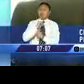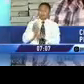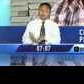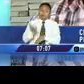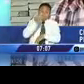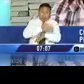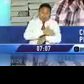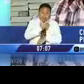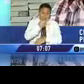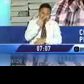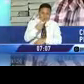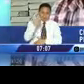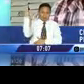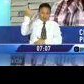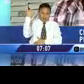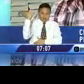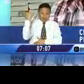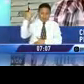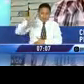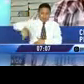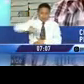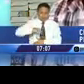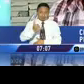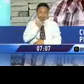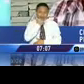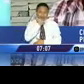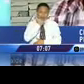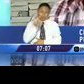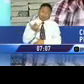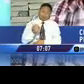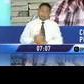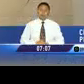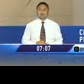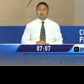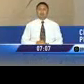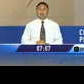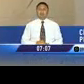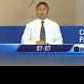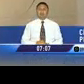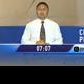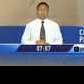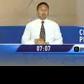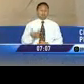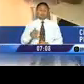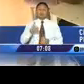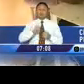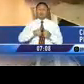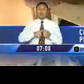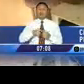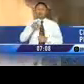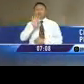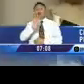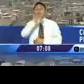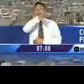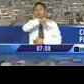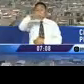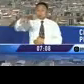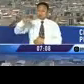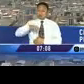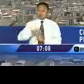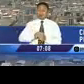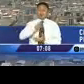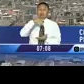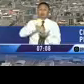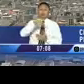las figuras públicas ya han traído malas experiencias para la ciudad capital. Además, en la urbe existen 4 distritos electorales: Centro,